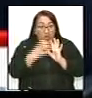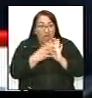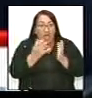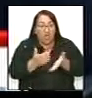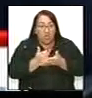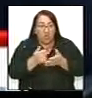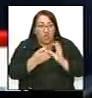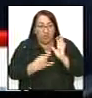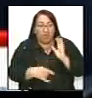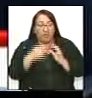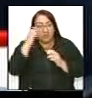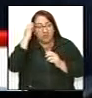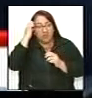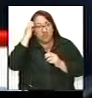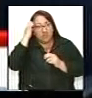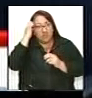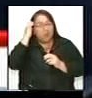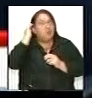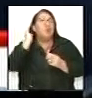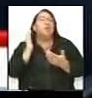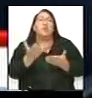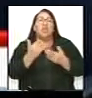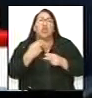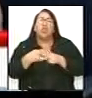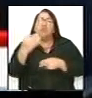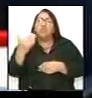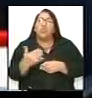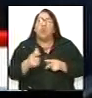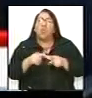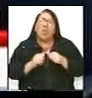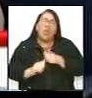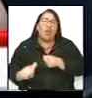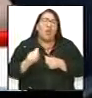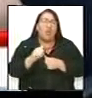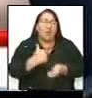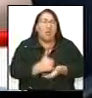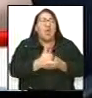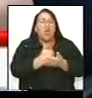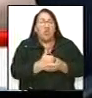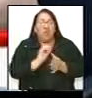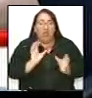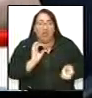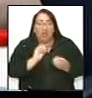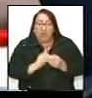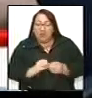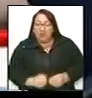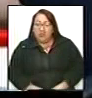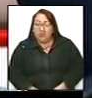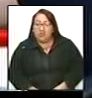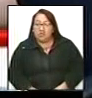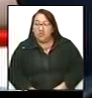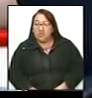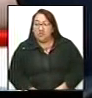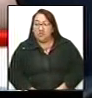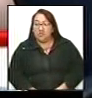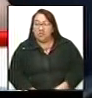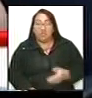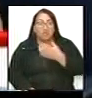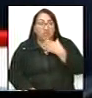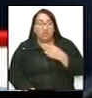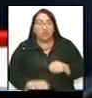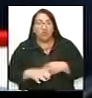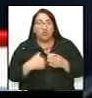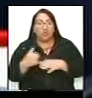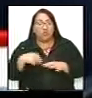pidió nuestra base de datos a intervenir en las zonas más alejadas como complemento a la mejora de las viviendas que nosotros